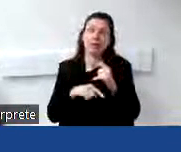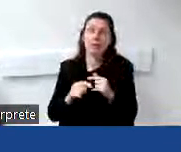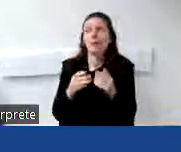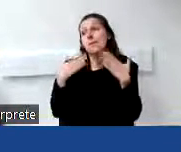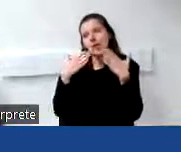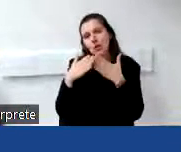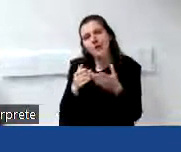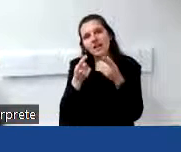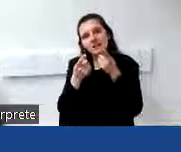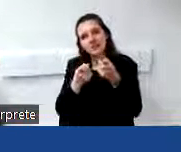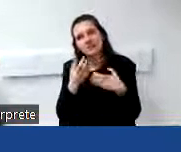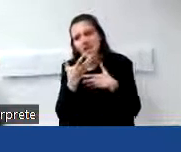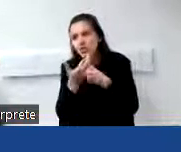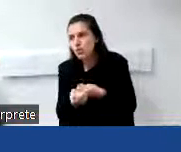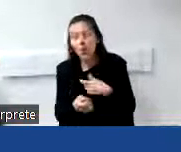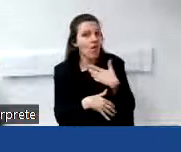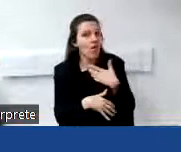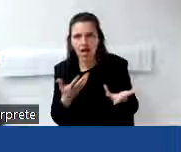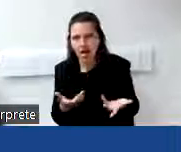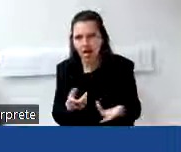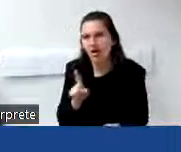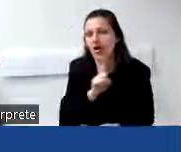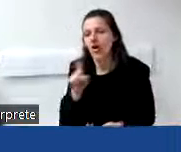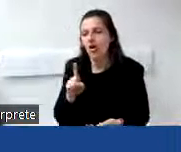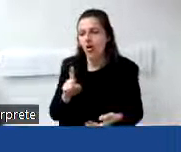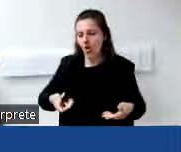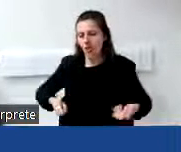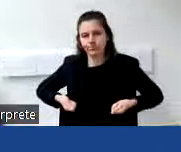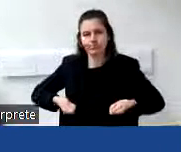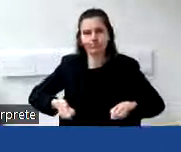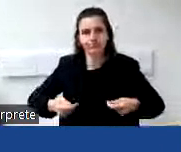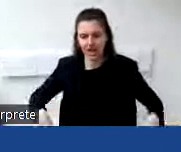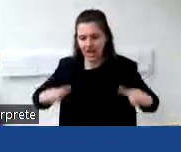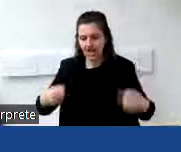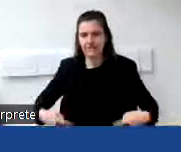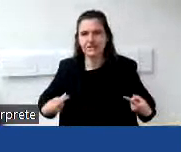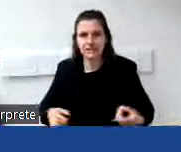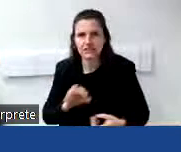en un desplazamiento, no tomar su silla o las muletas o los bastones sin preguntarle,